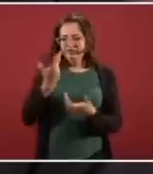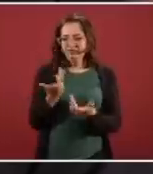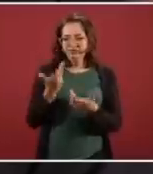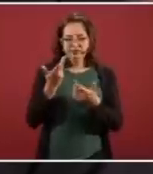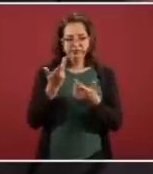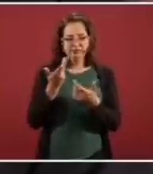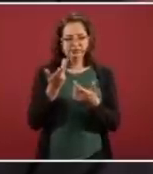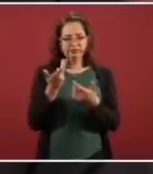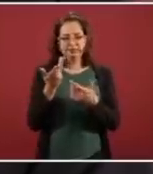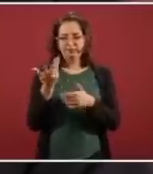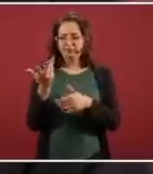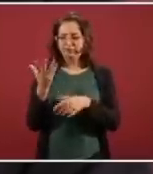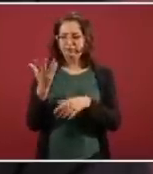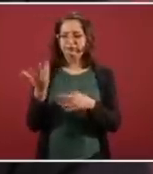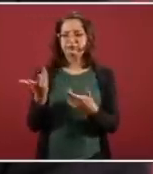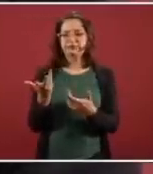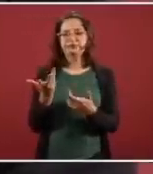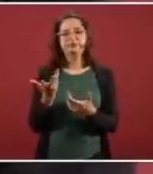dar